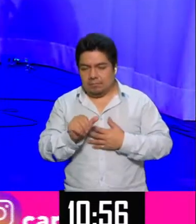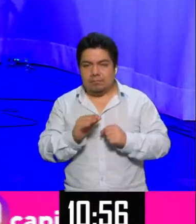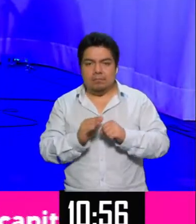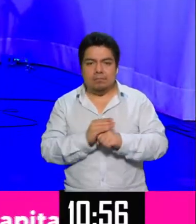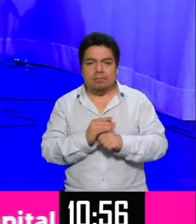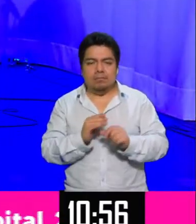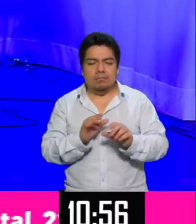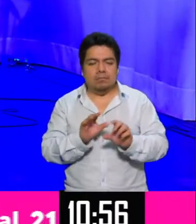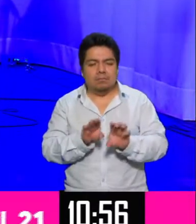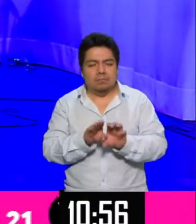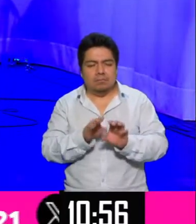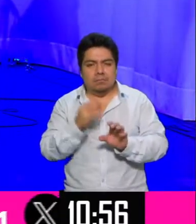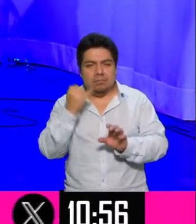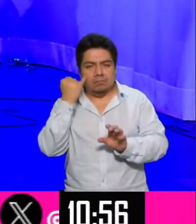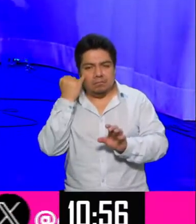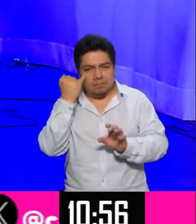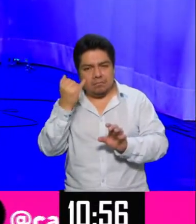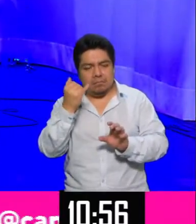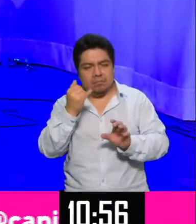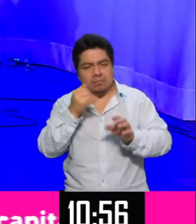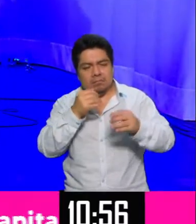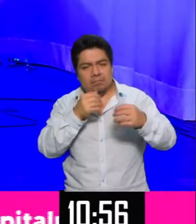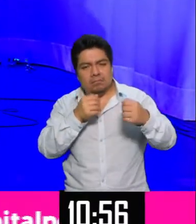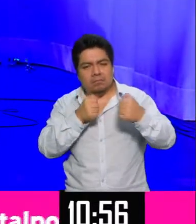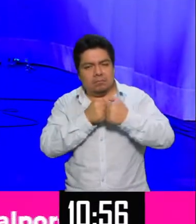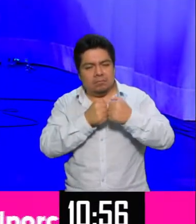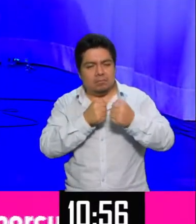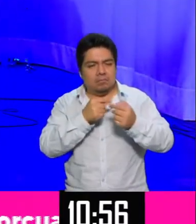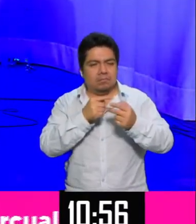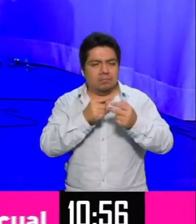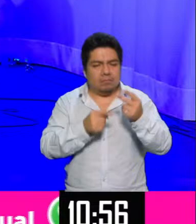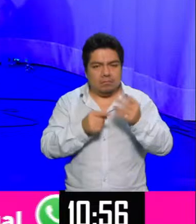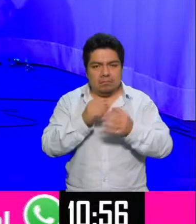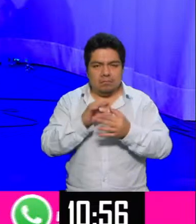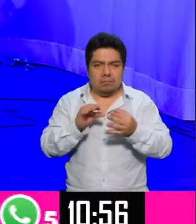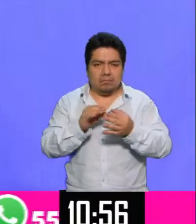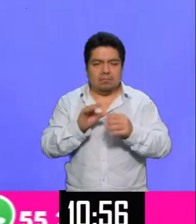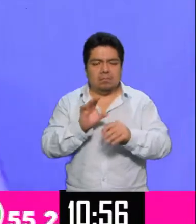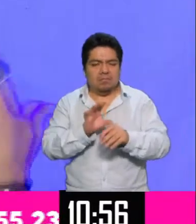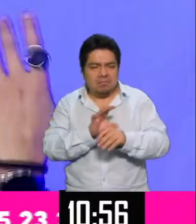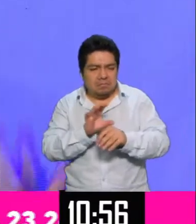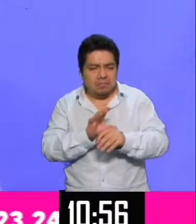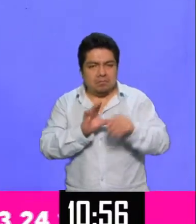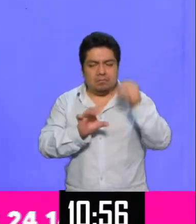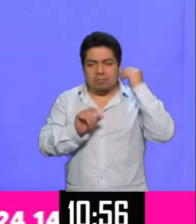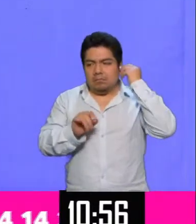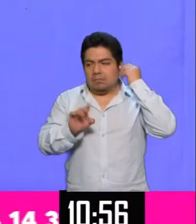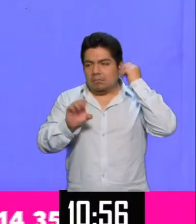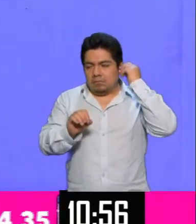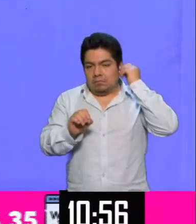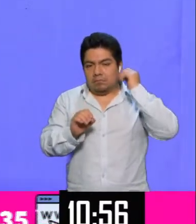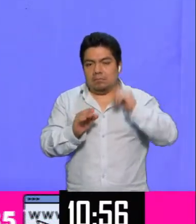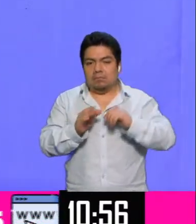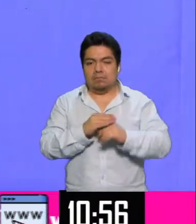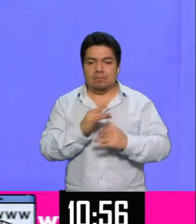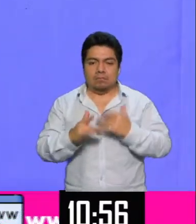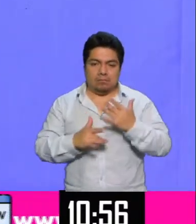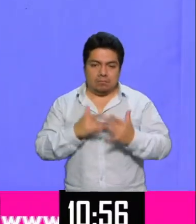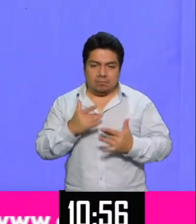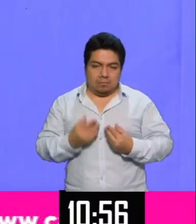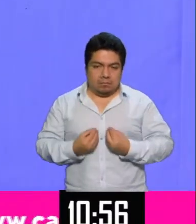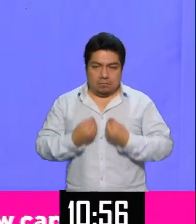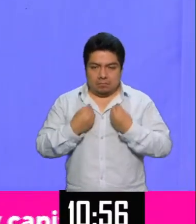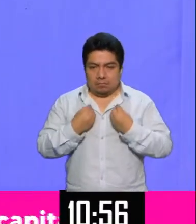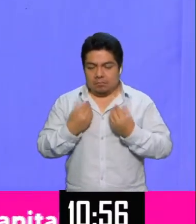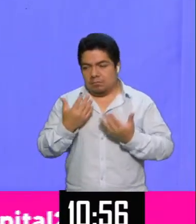el concepto de hablar Así de la espacial. frontera de estas cosas y tan electrónico? Sí, Platícanos. pues definitivamente es vivencial. Nos